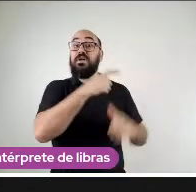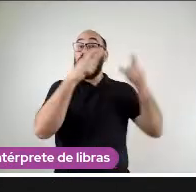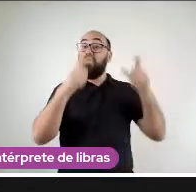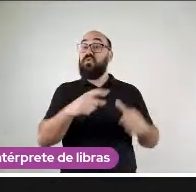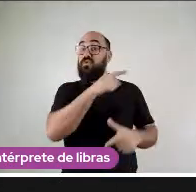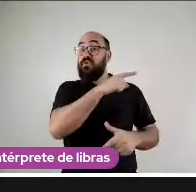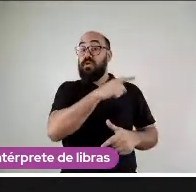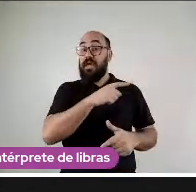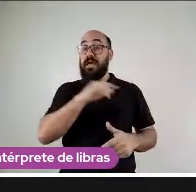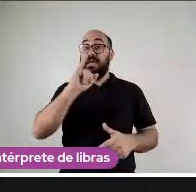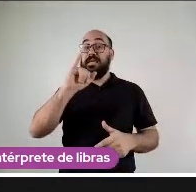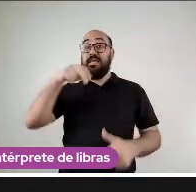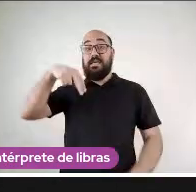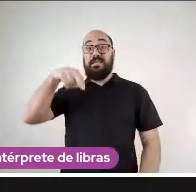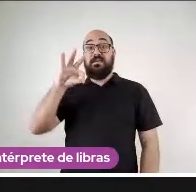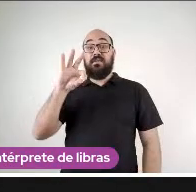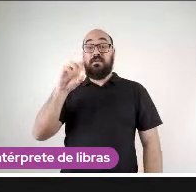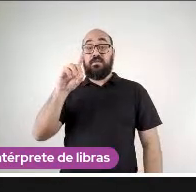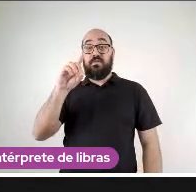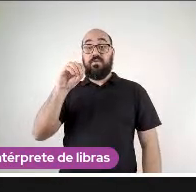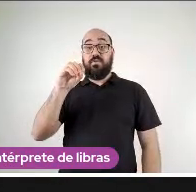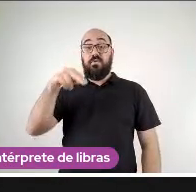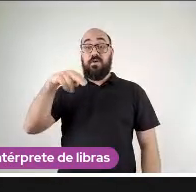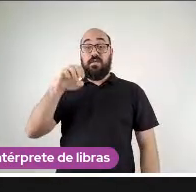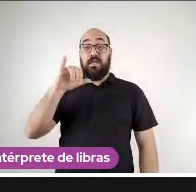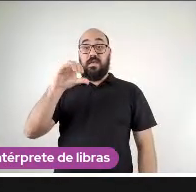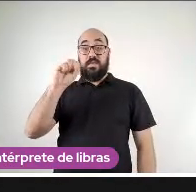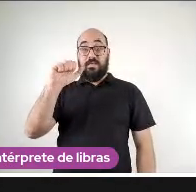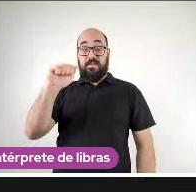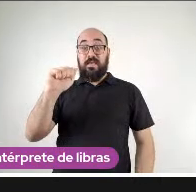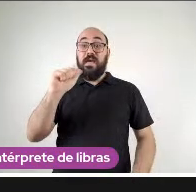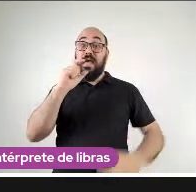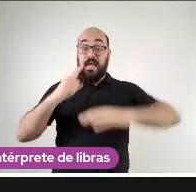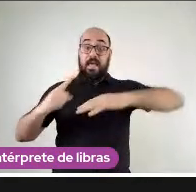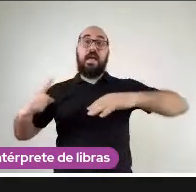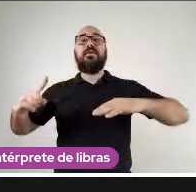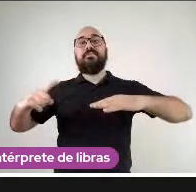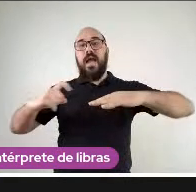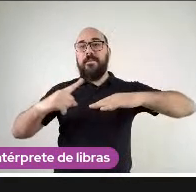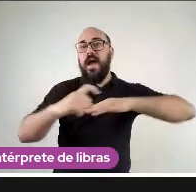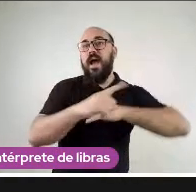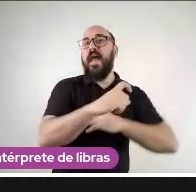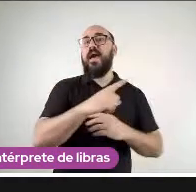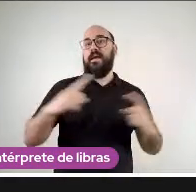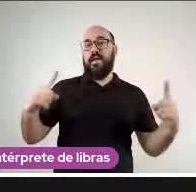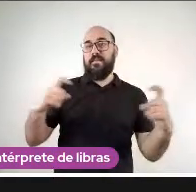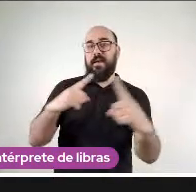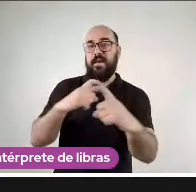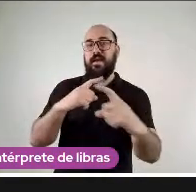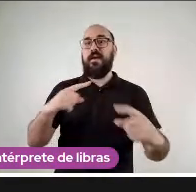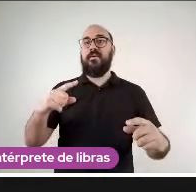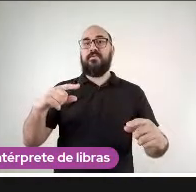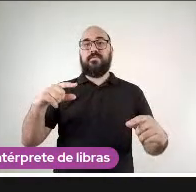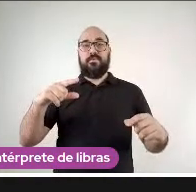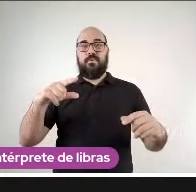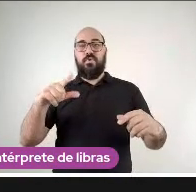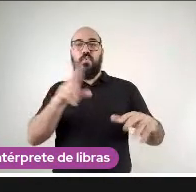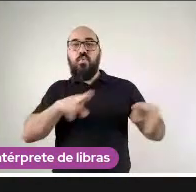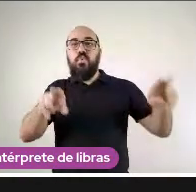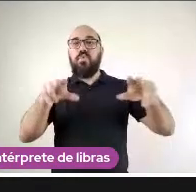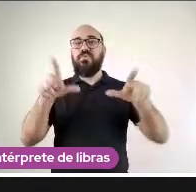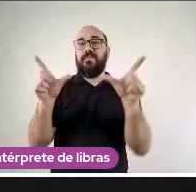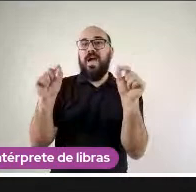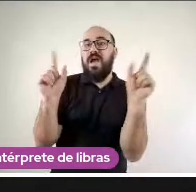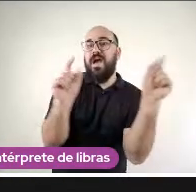único problema que hay, tanto los manglares como otros hábitats. La pesca excesiva cada vez es mayor, la sobrepesca,